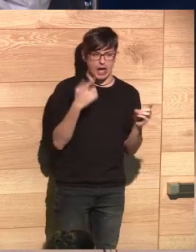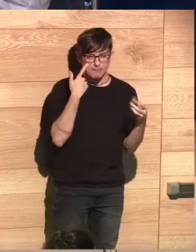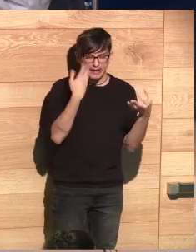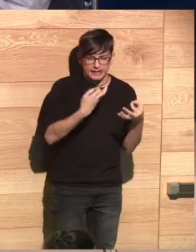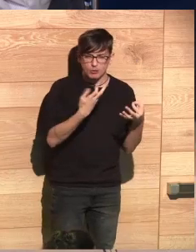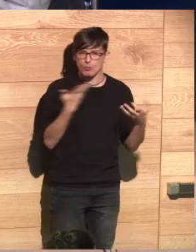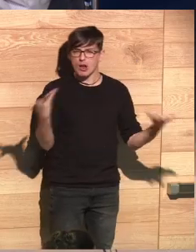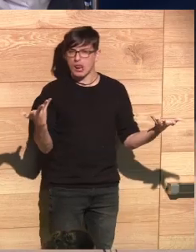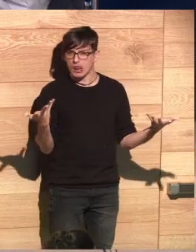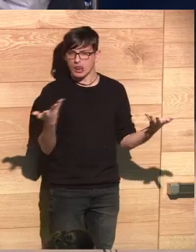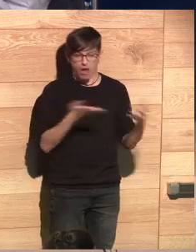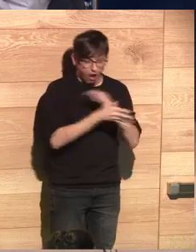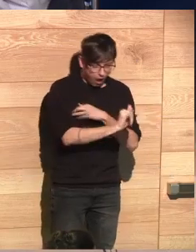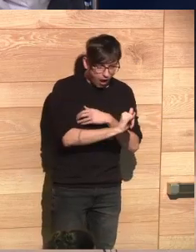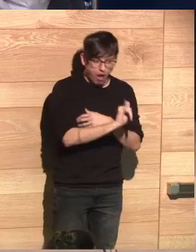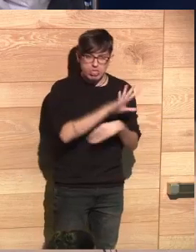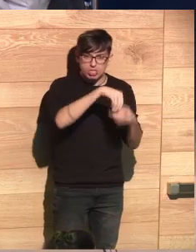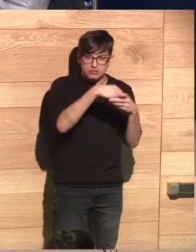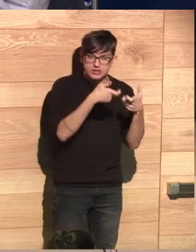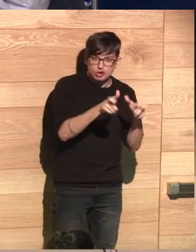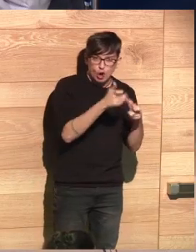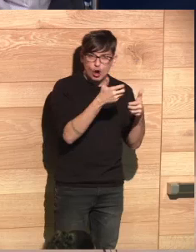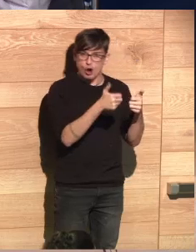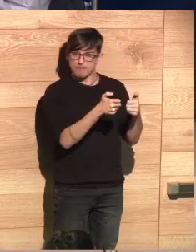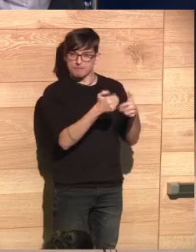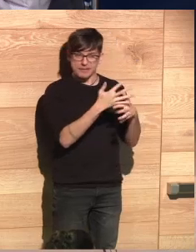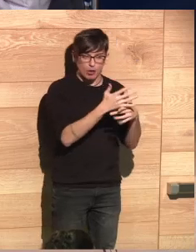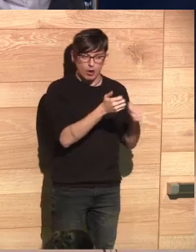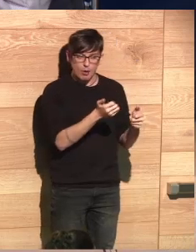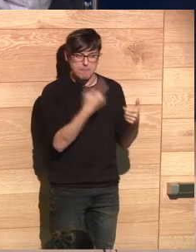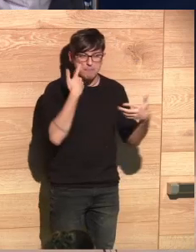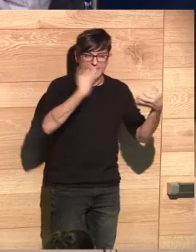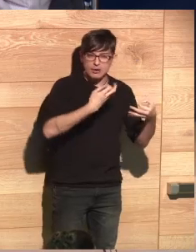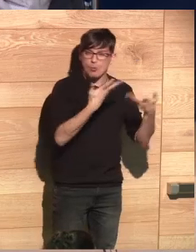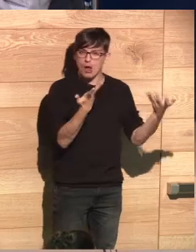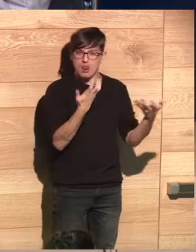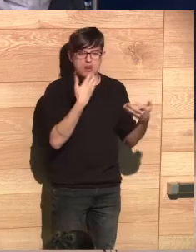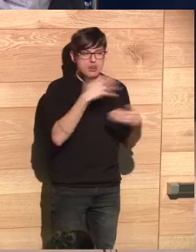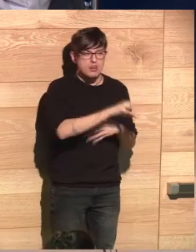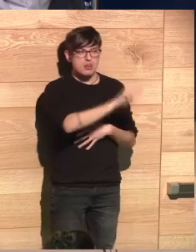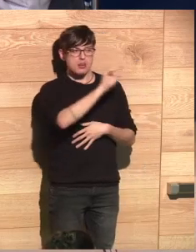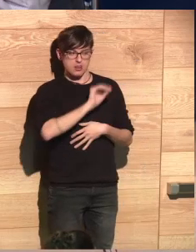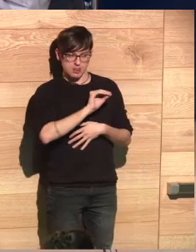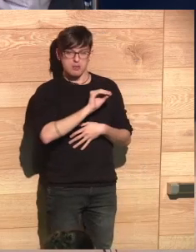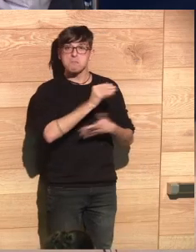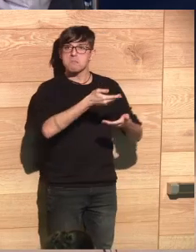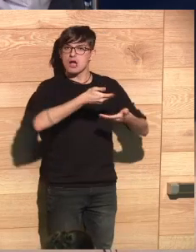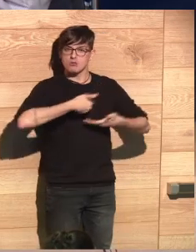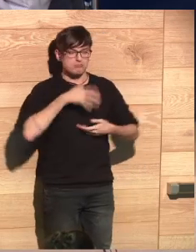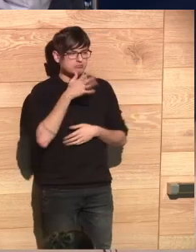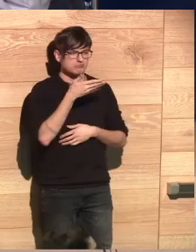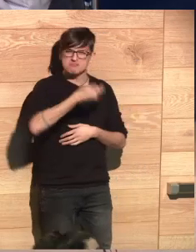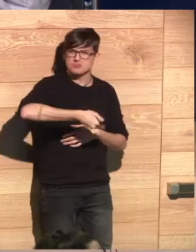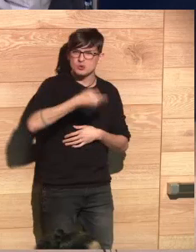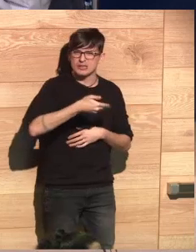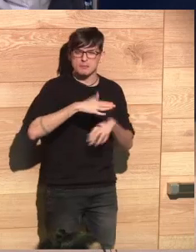peligros que existen en el sector de los videojuegos, porque comprenderlos luego nos va a ayudar a entender por qué es importante, por ejemplo,